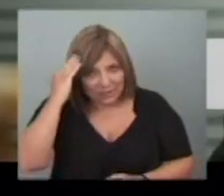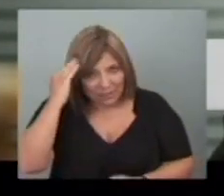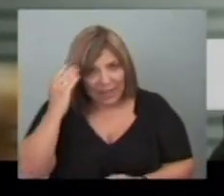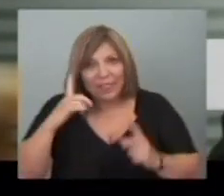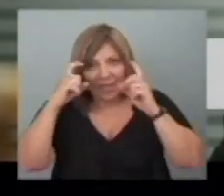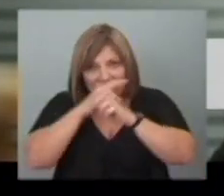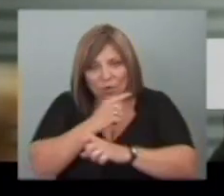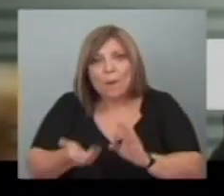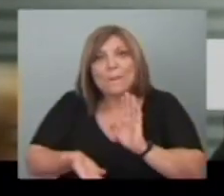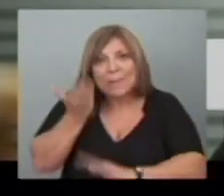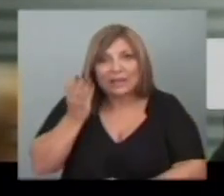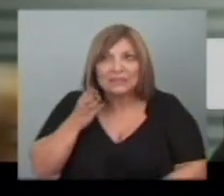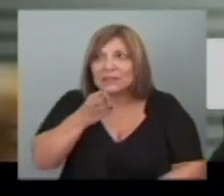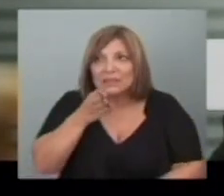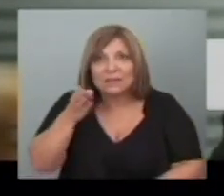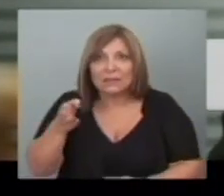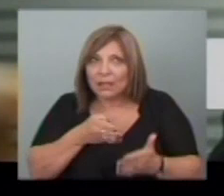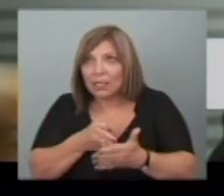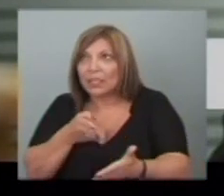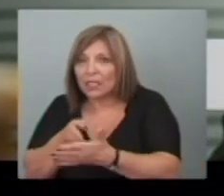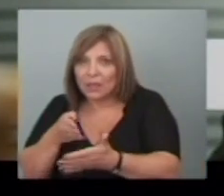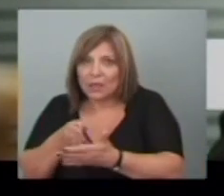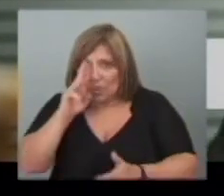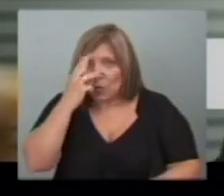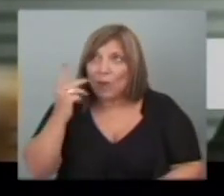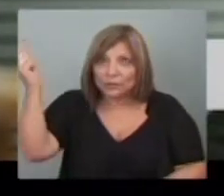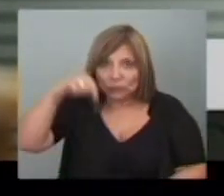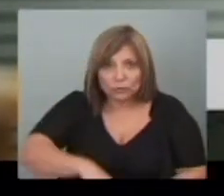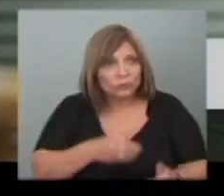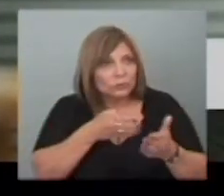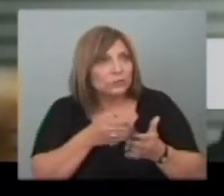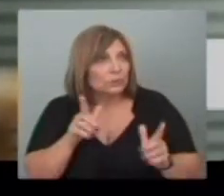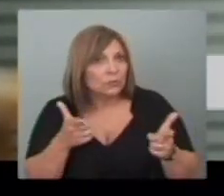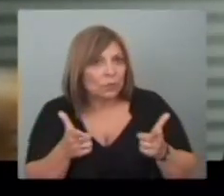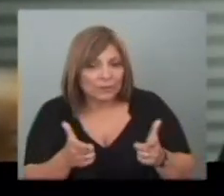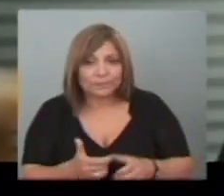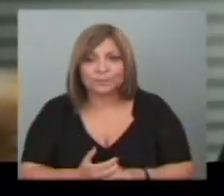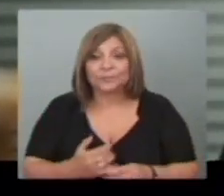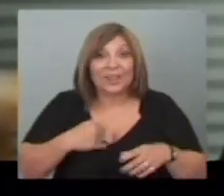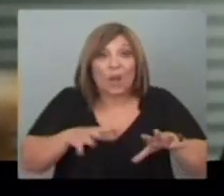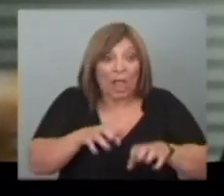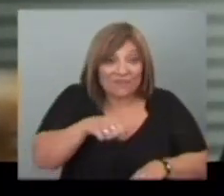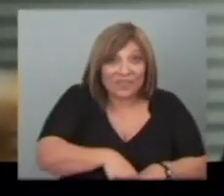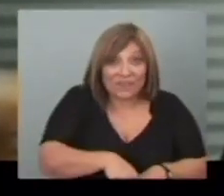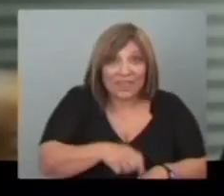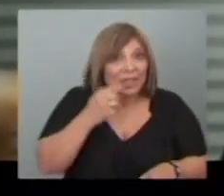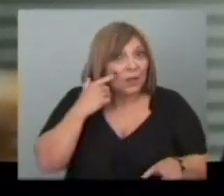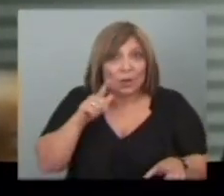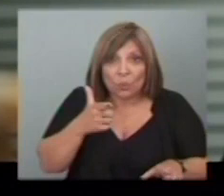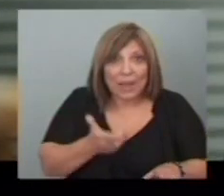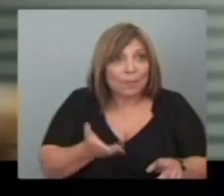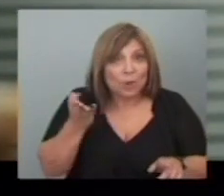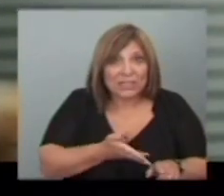mayores dificultades de reinserción que los uruguayos no migrantes, ¿sí? O sea, tienen mayores tasas de